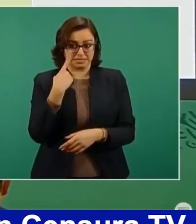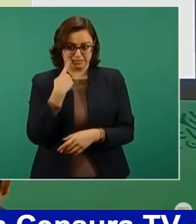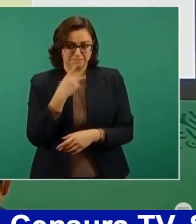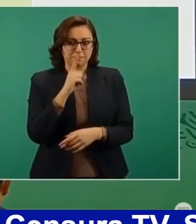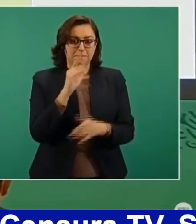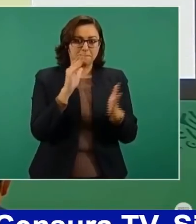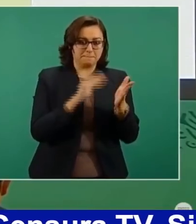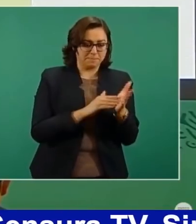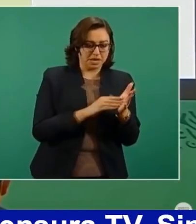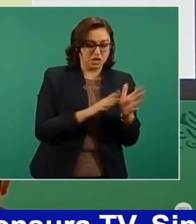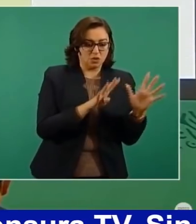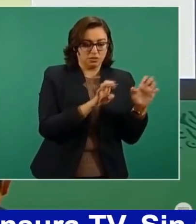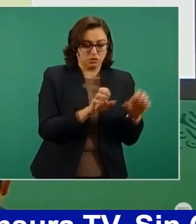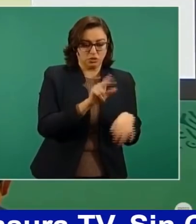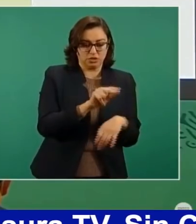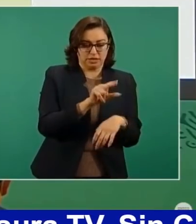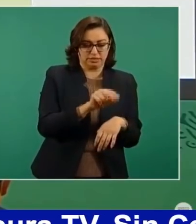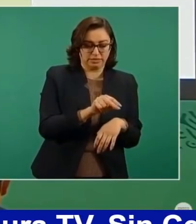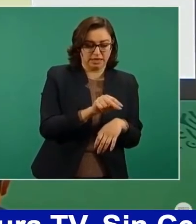era del 5,